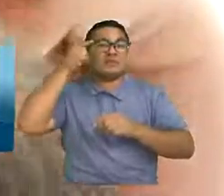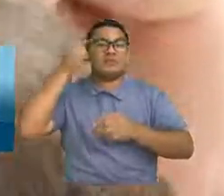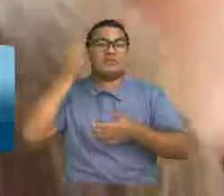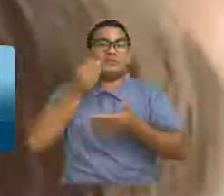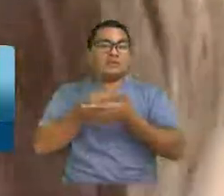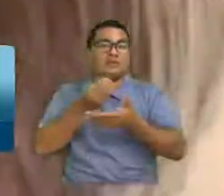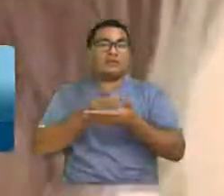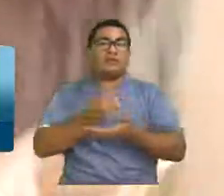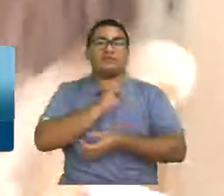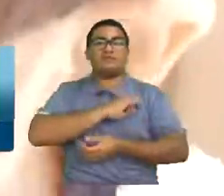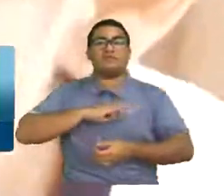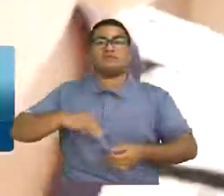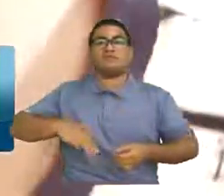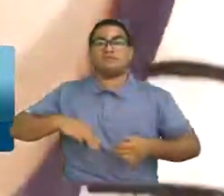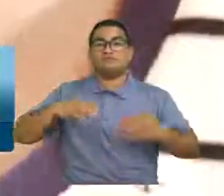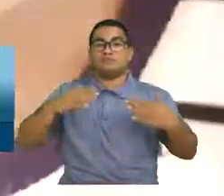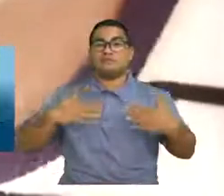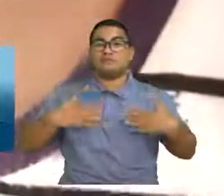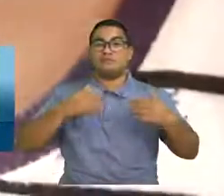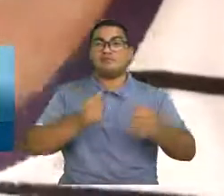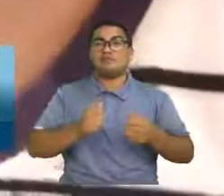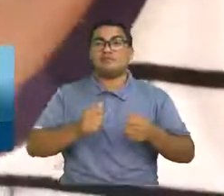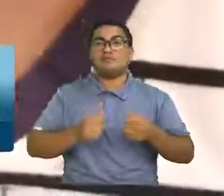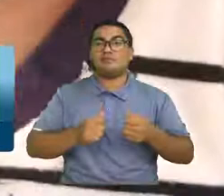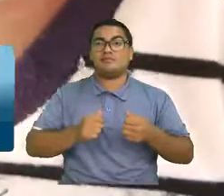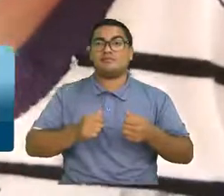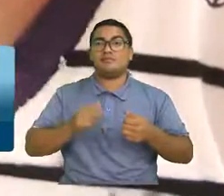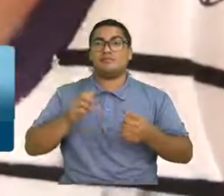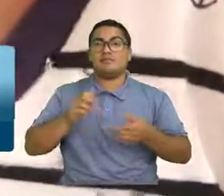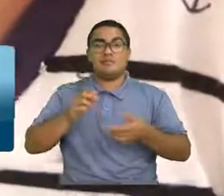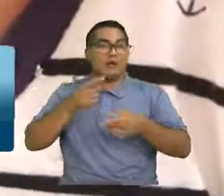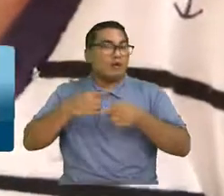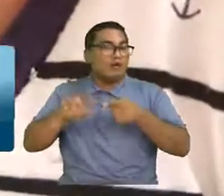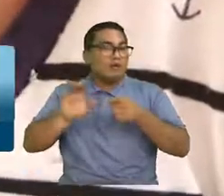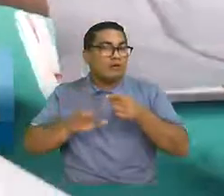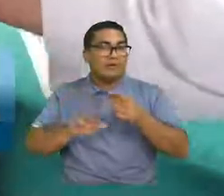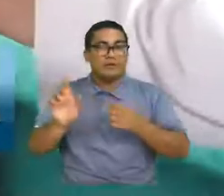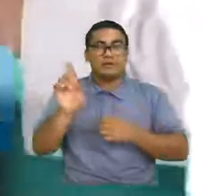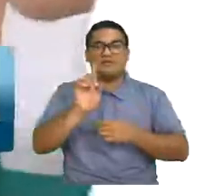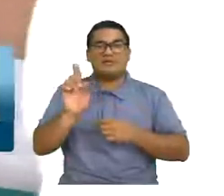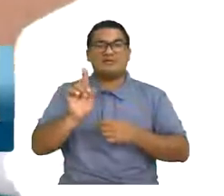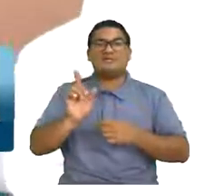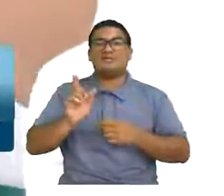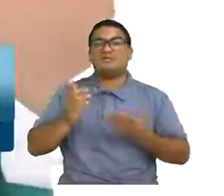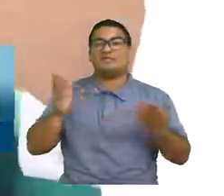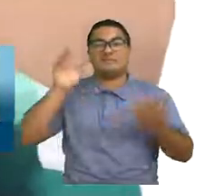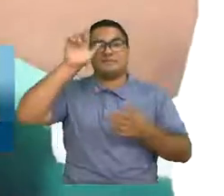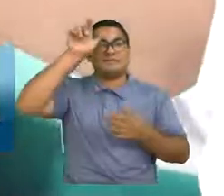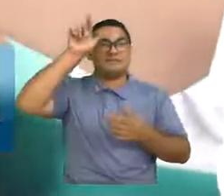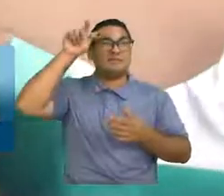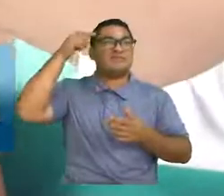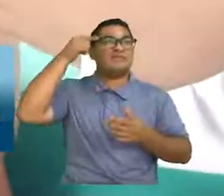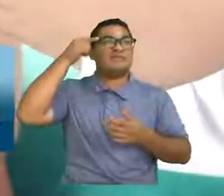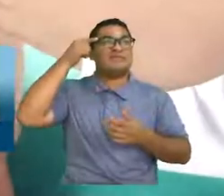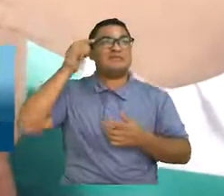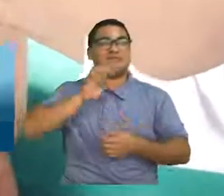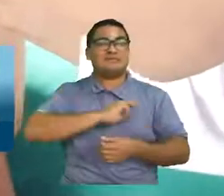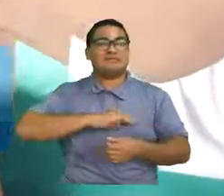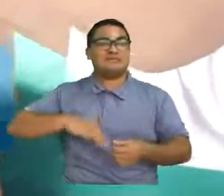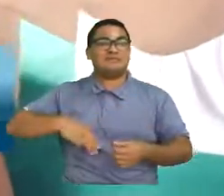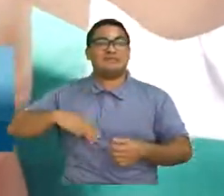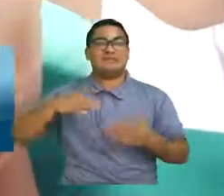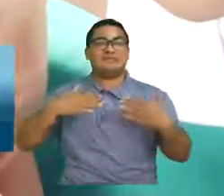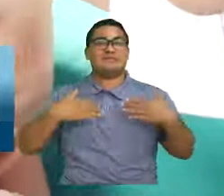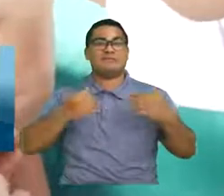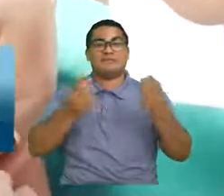de Salud. No son vacunas baratas, pues. Son vacunas que el gobierno, el MINSA, hacen una buena